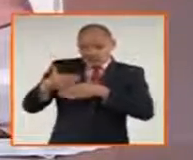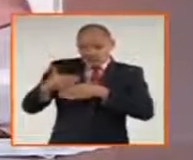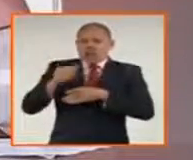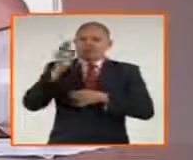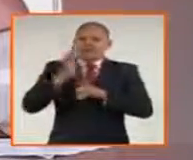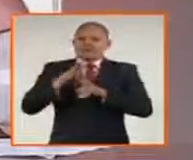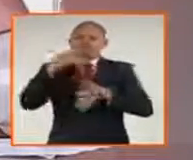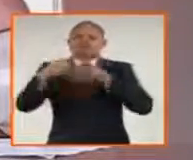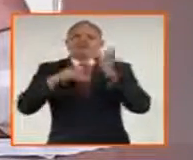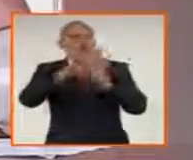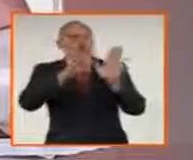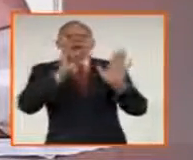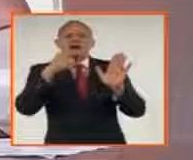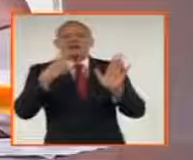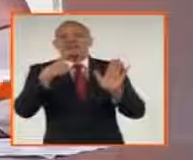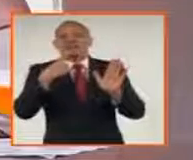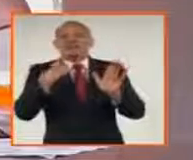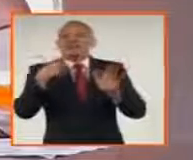el código